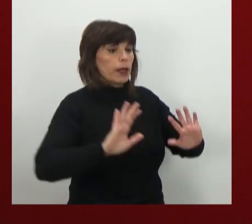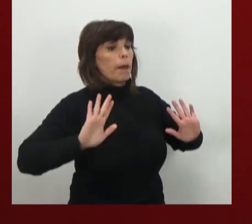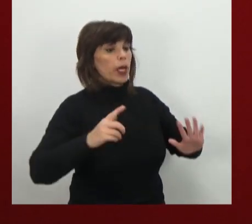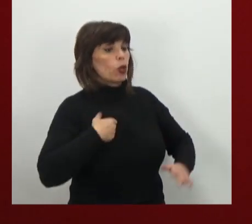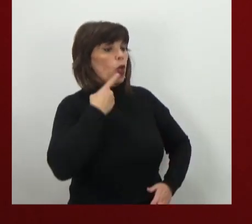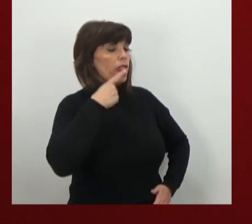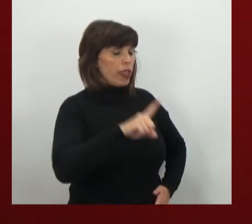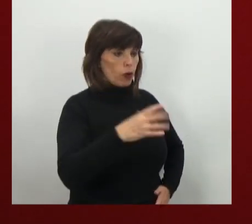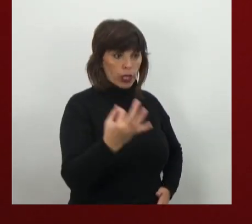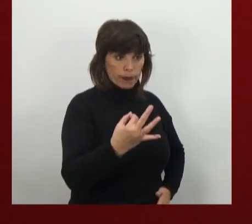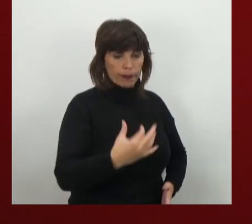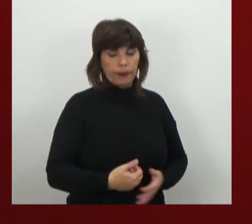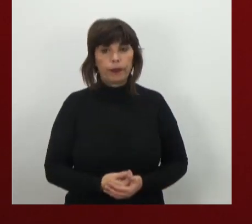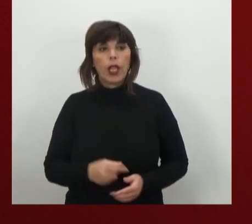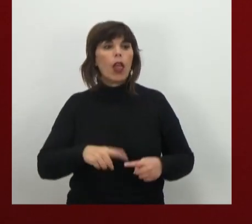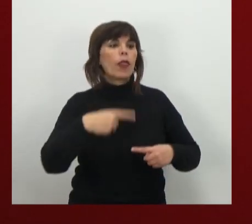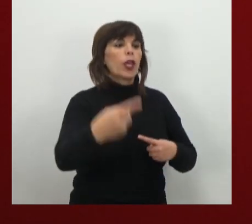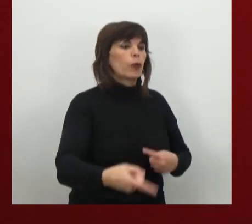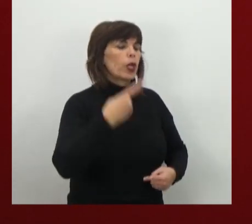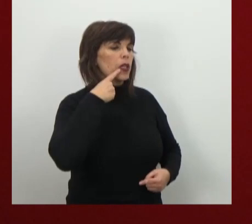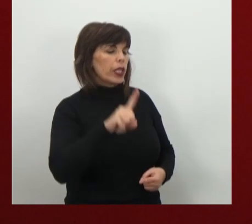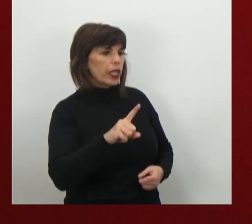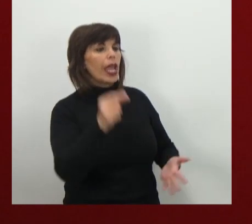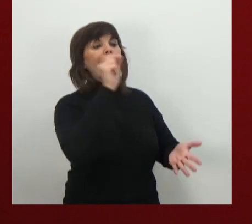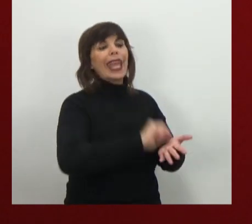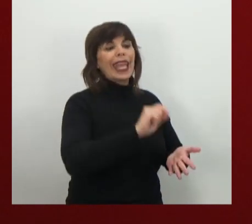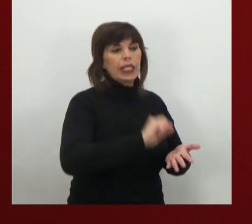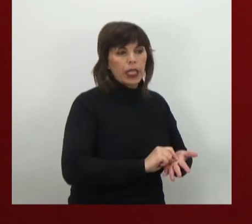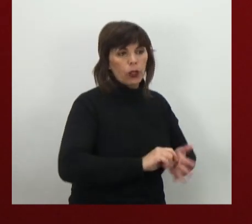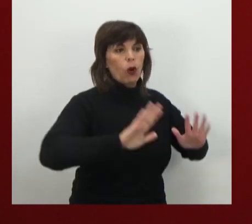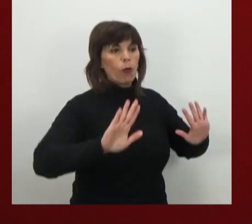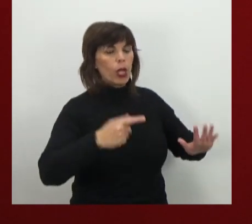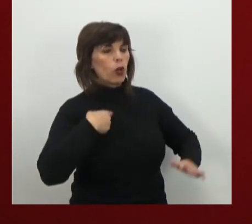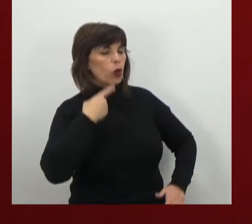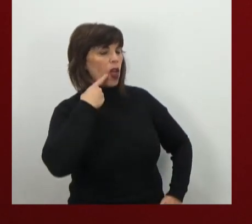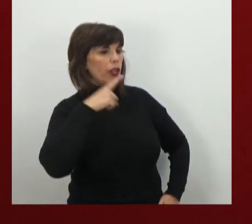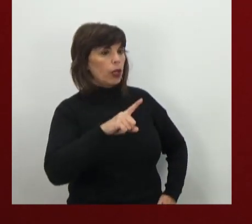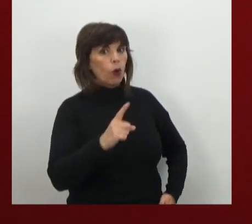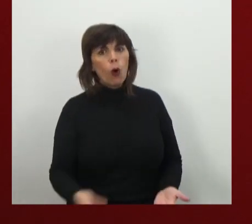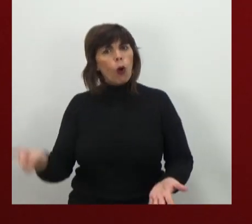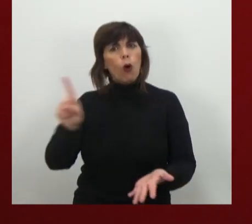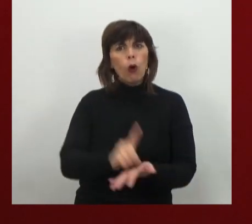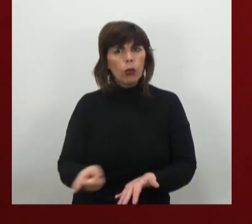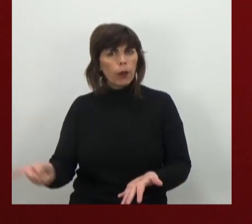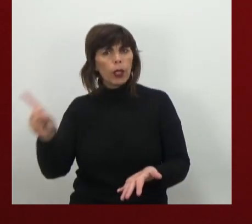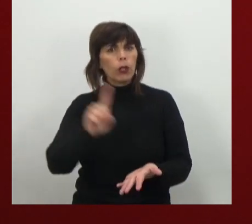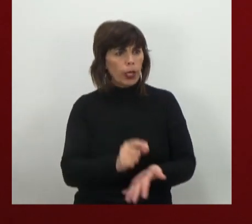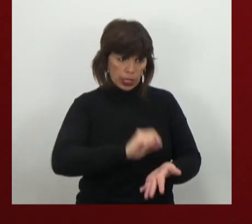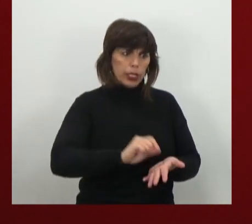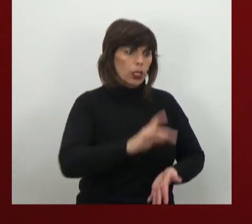Luego dice: está escrito, pero yo os digo. Una y otra vez lo dice Jesucristo.